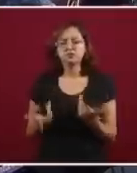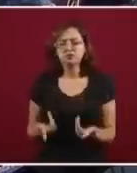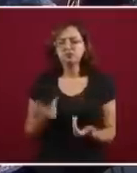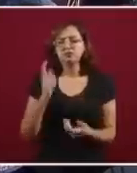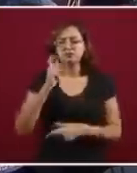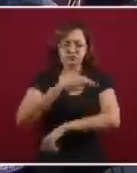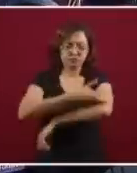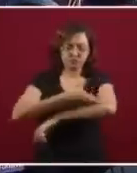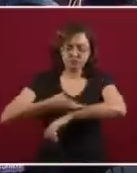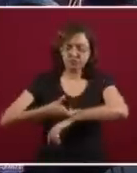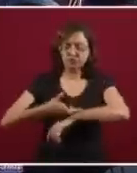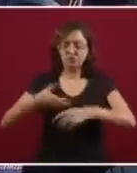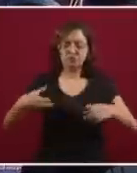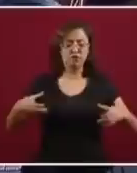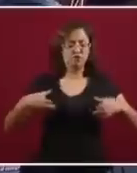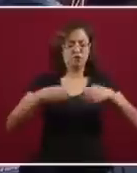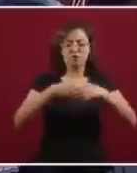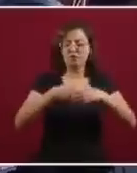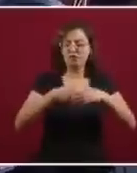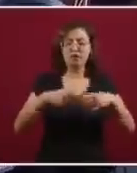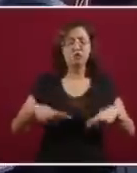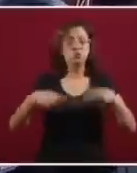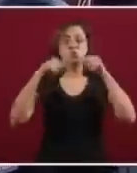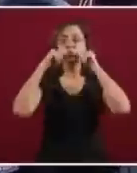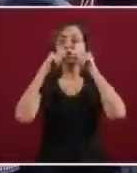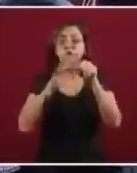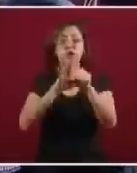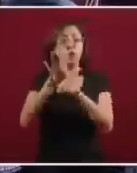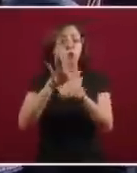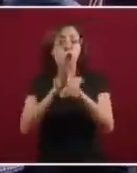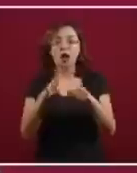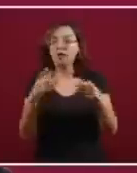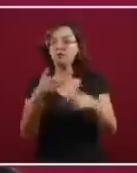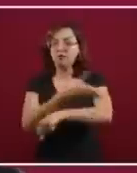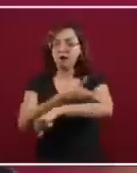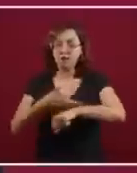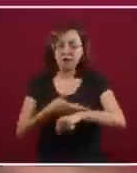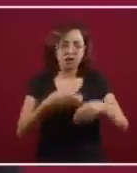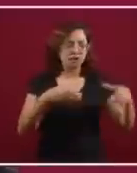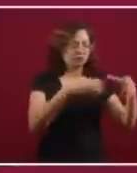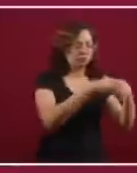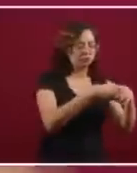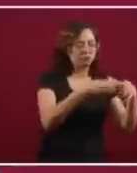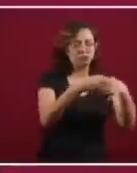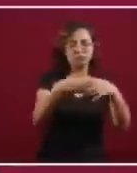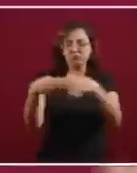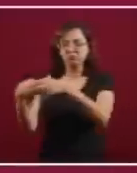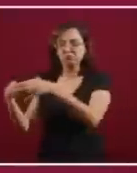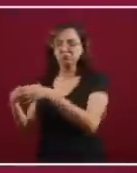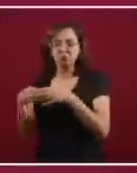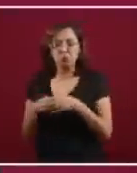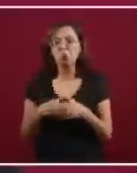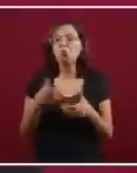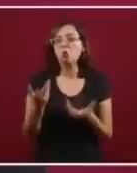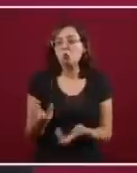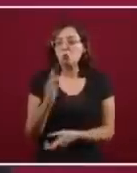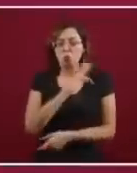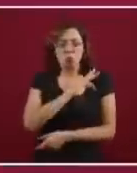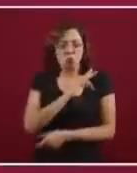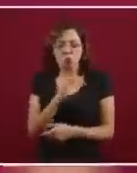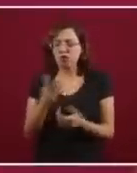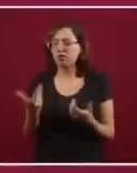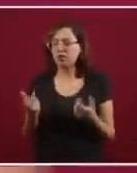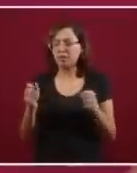la familia cualquier composición de familia ojo hay muchos modelos de familia la familia fuese una congregación de parís